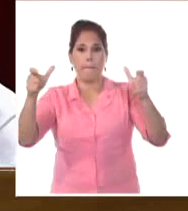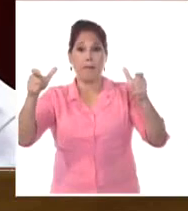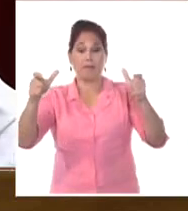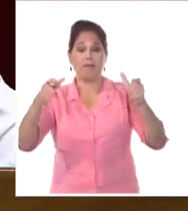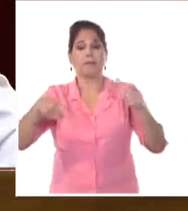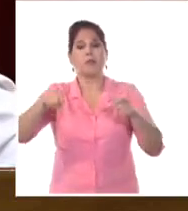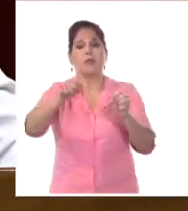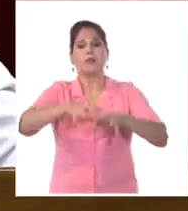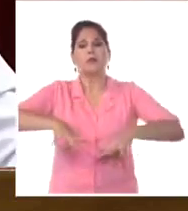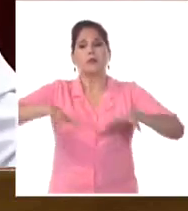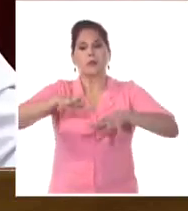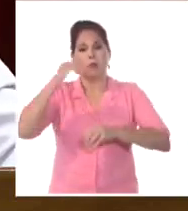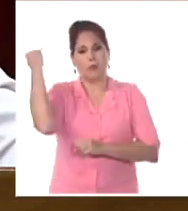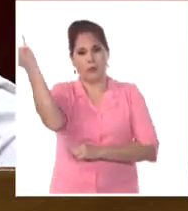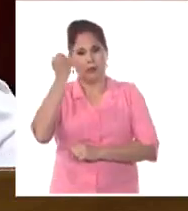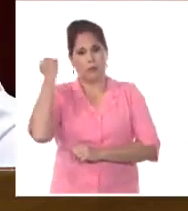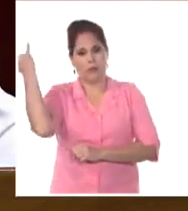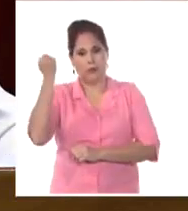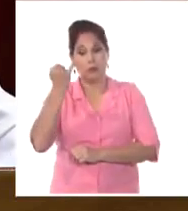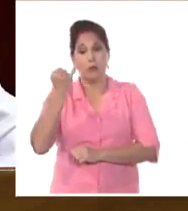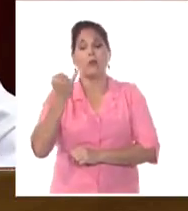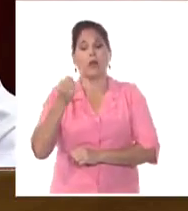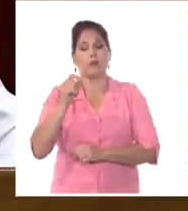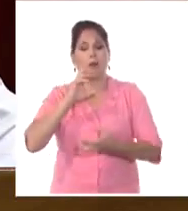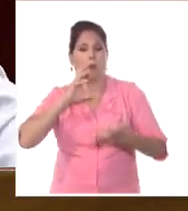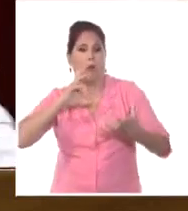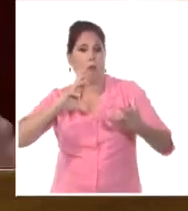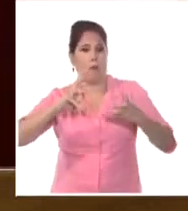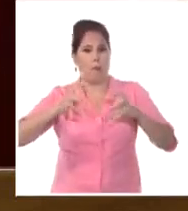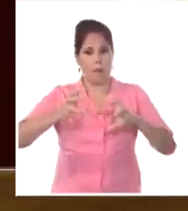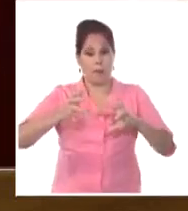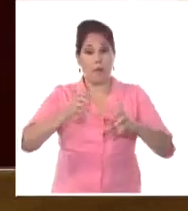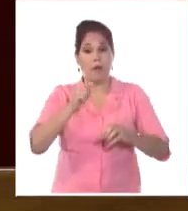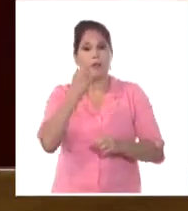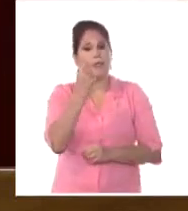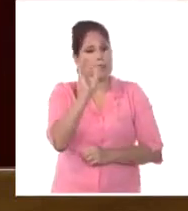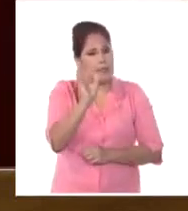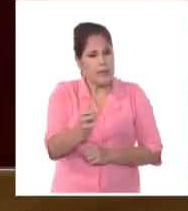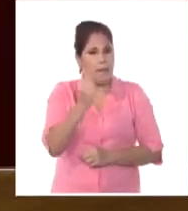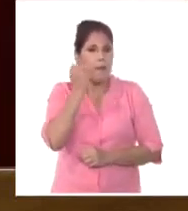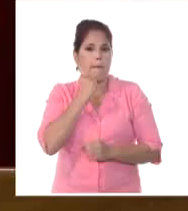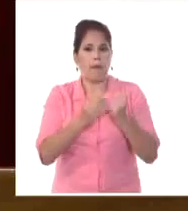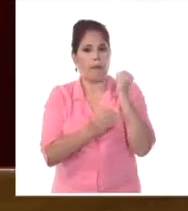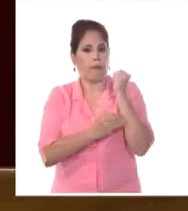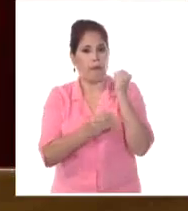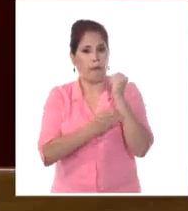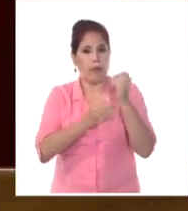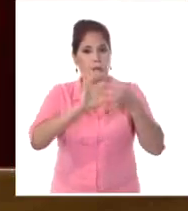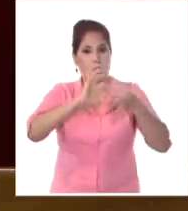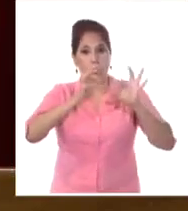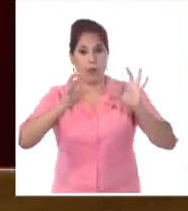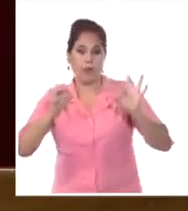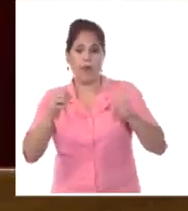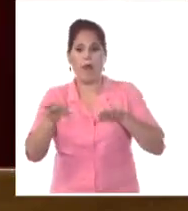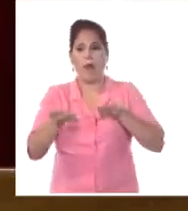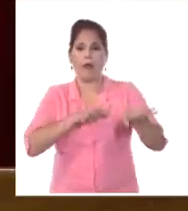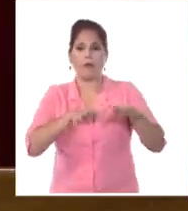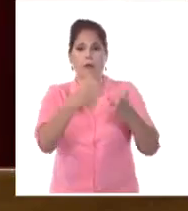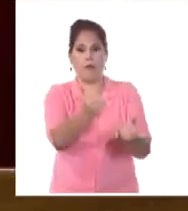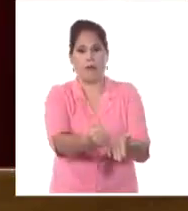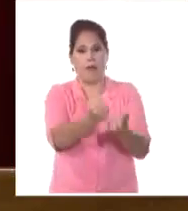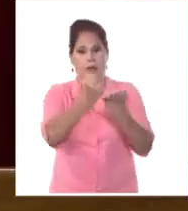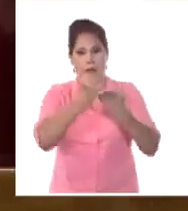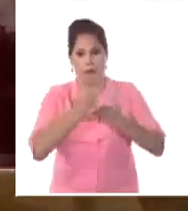en un escenario internacional extremadamente complejo. Que cada vez son más fuertes y coordinadas las acciones de